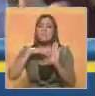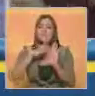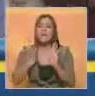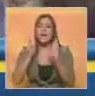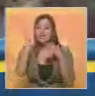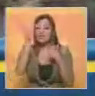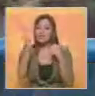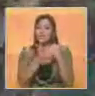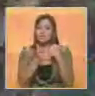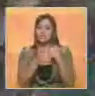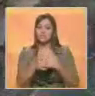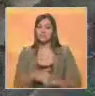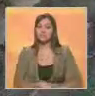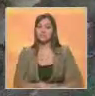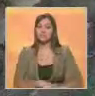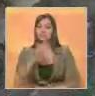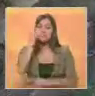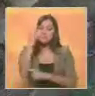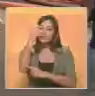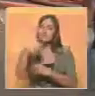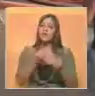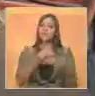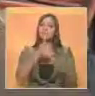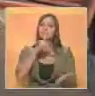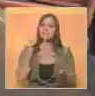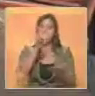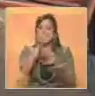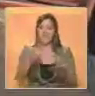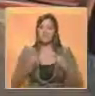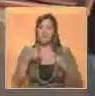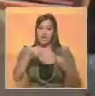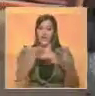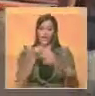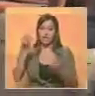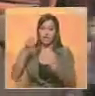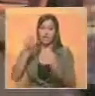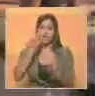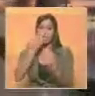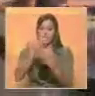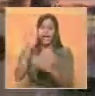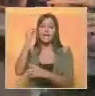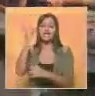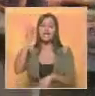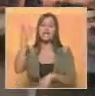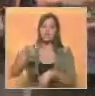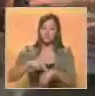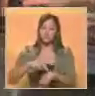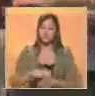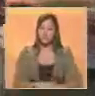técnicas el diputado llevará las denuncias de los habitantes de esta comunidad ante la asamblea nacional